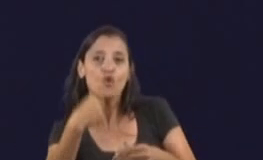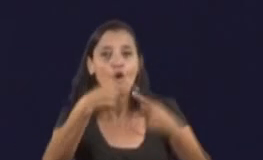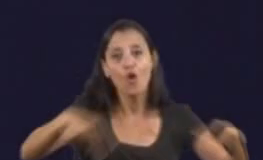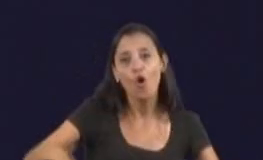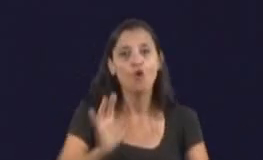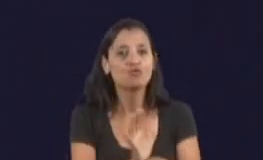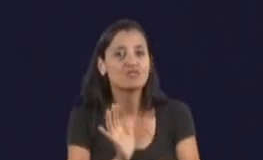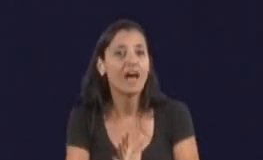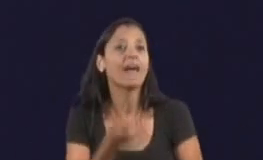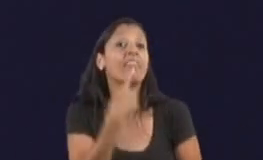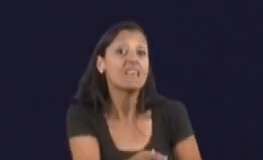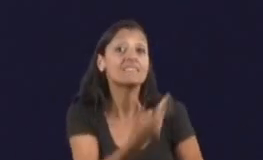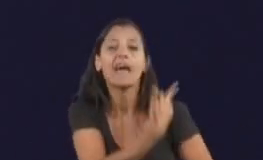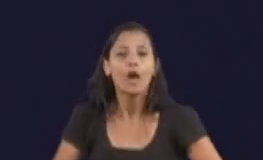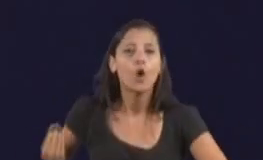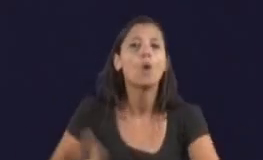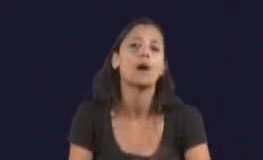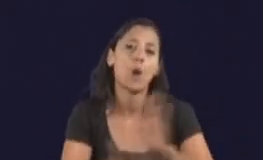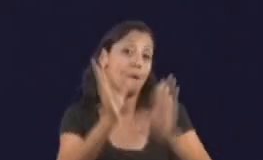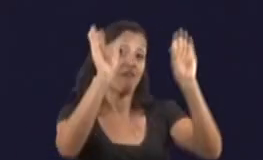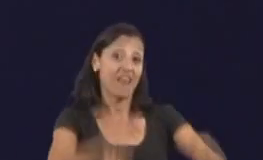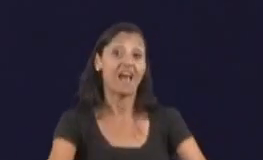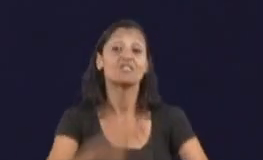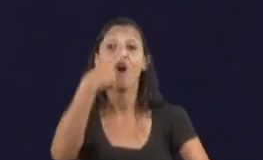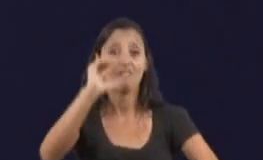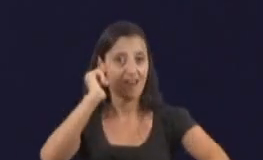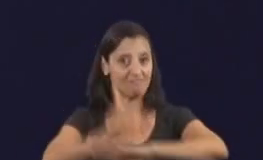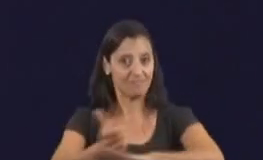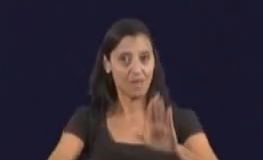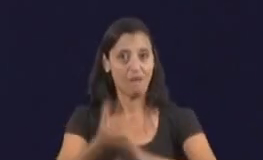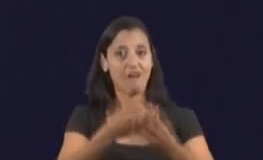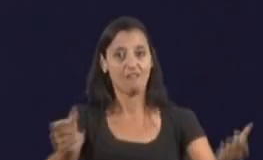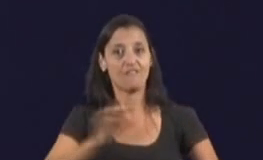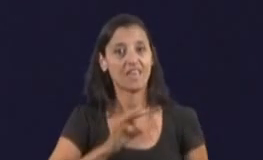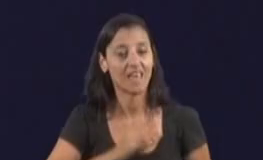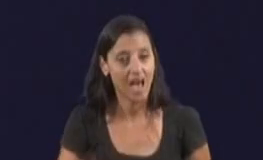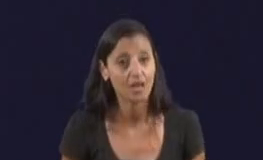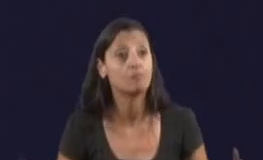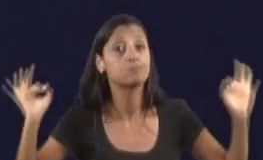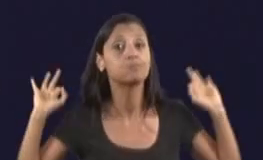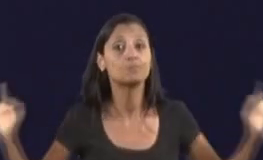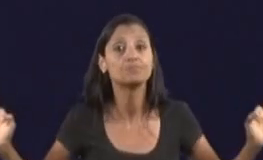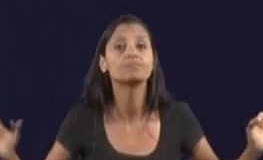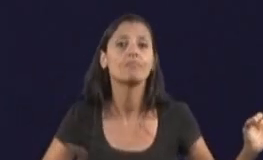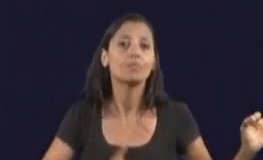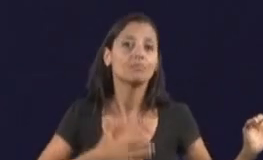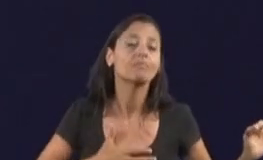diciendo que nos caemos no sé cuándo. Bueno, acá estamos, terminando el año. ¿Se terminó? Che, bueno, qué